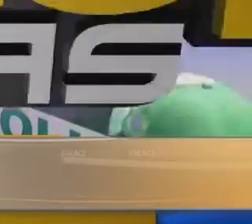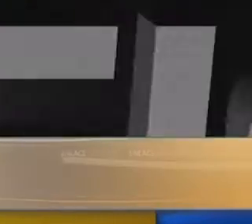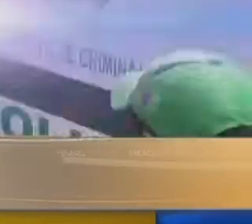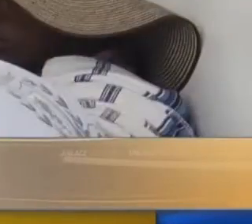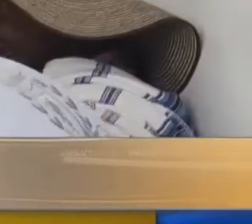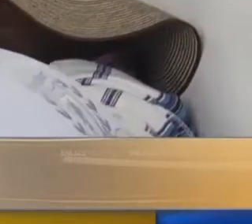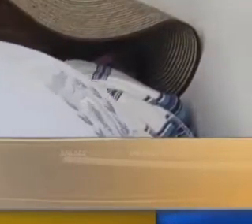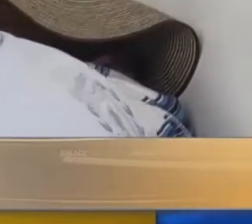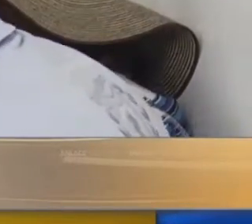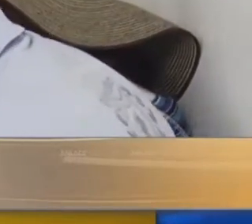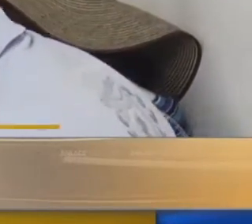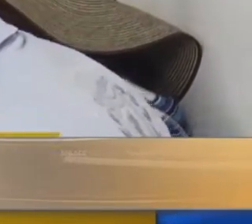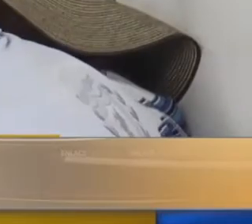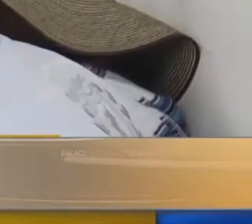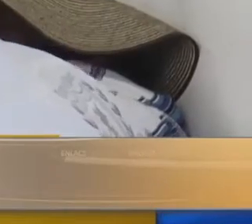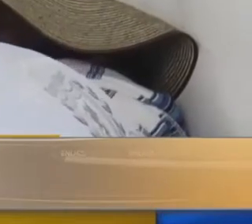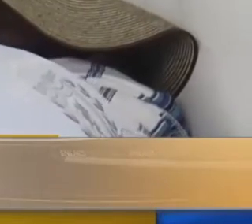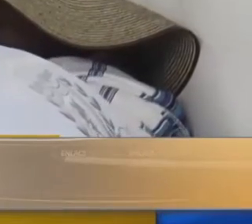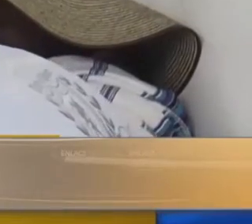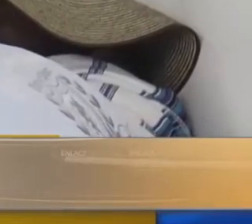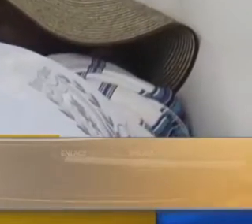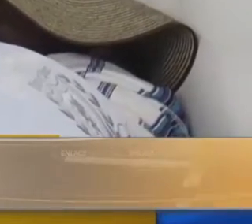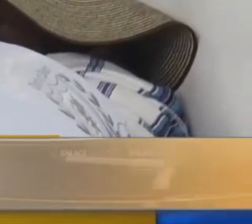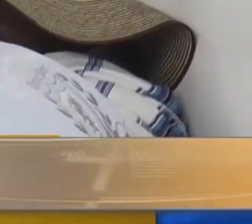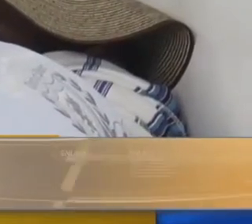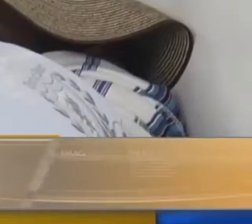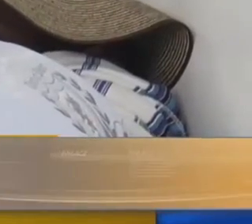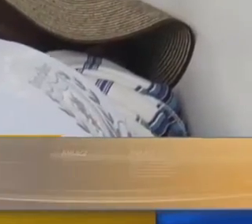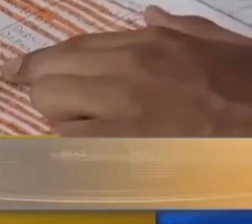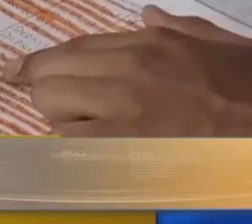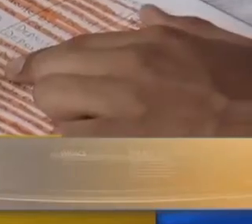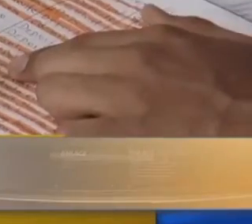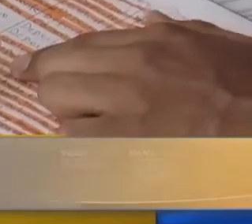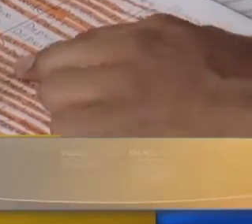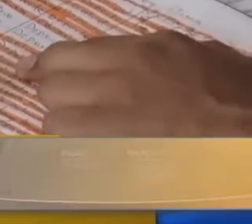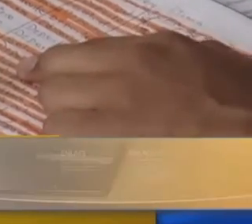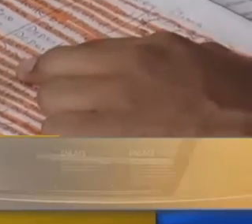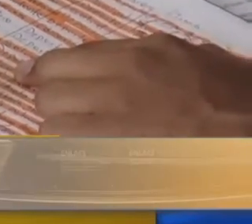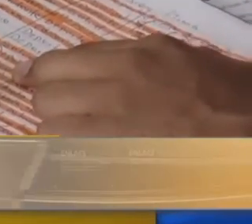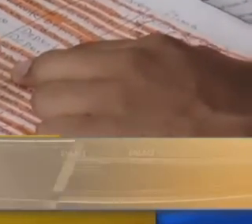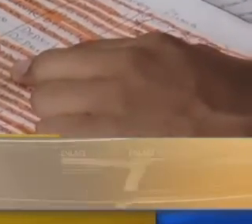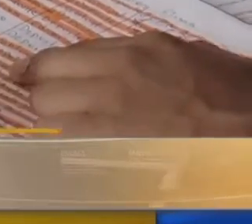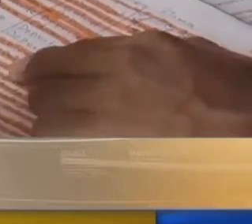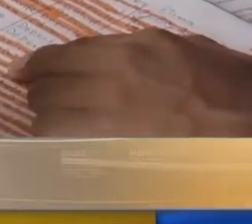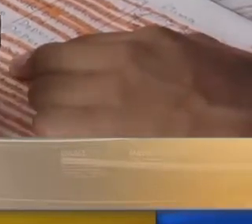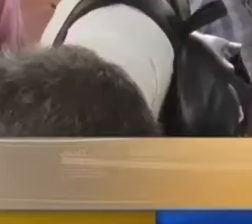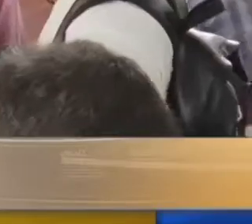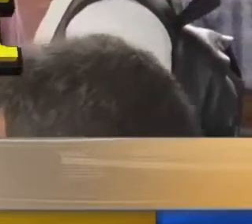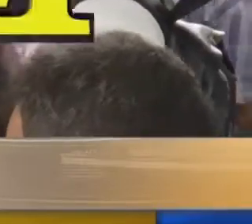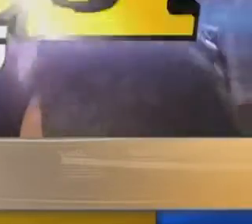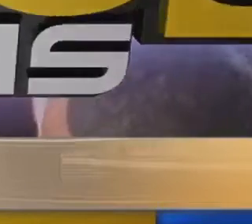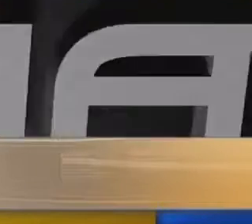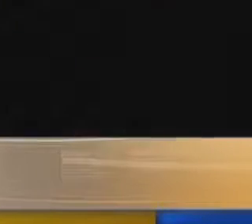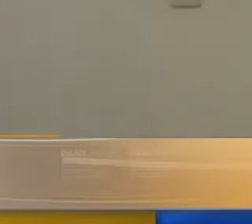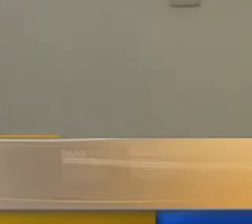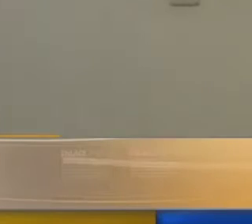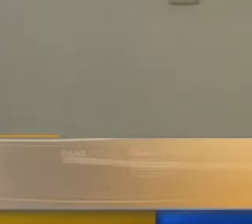rusa. Proceso de impugnación de juntas de acción comunal serán definidos en las próximas semanas. Así lo dio a conocer la Oficina de Desarrollo